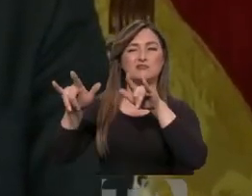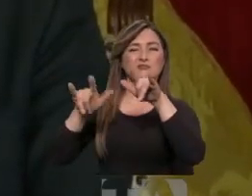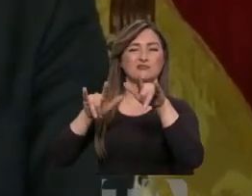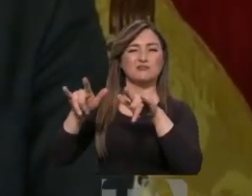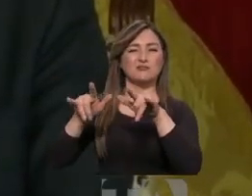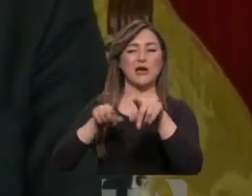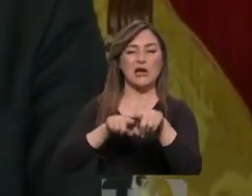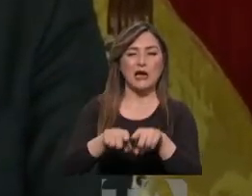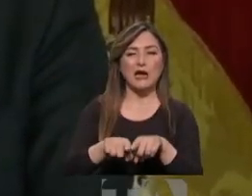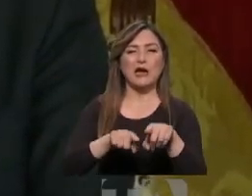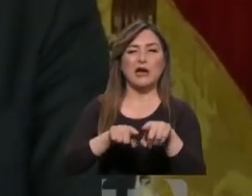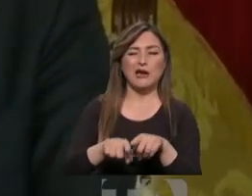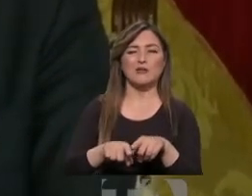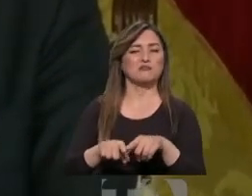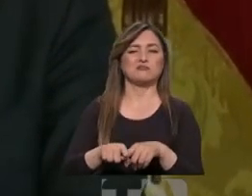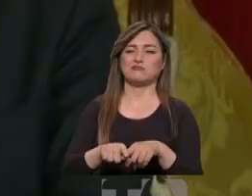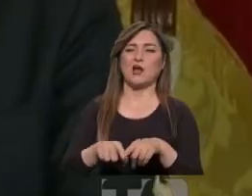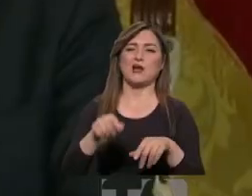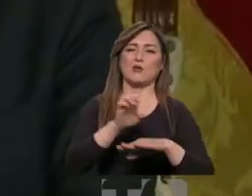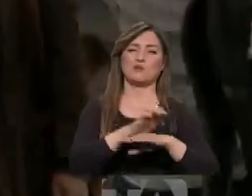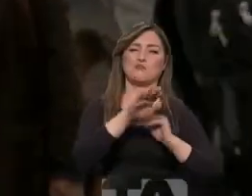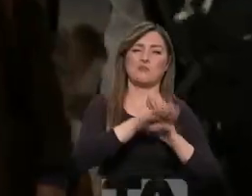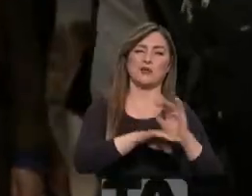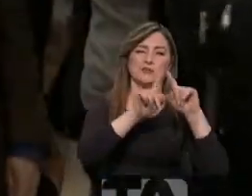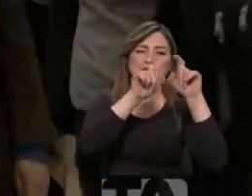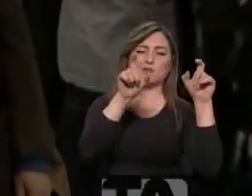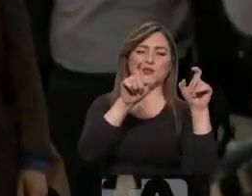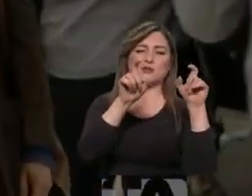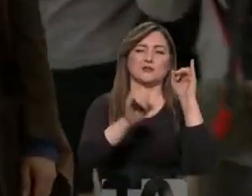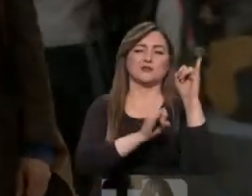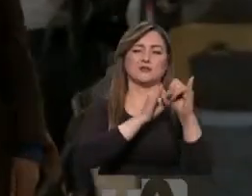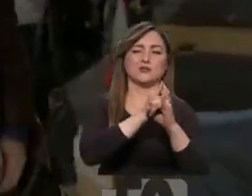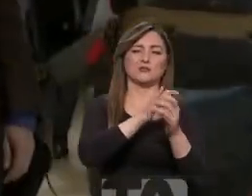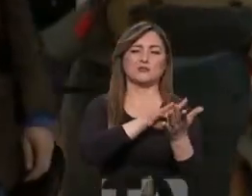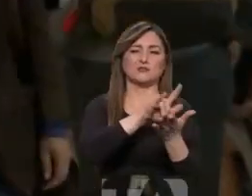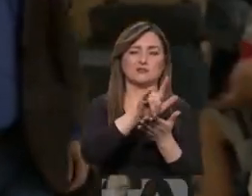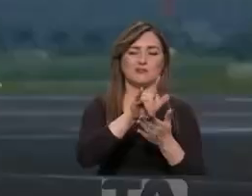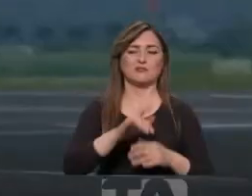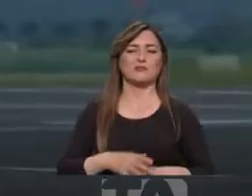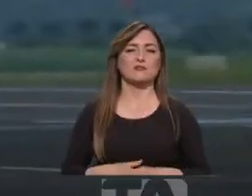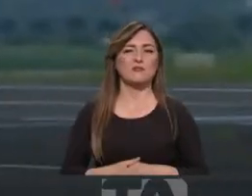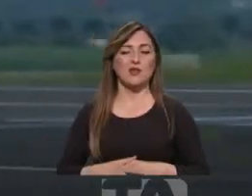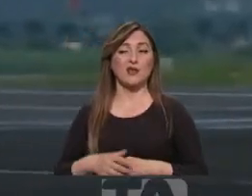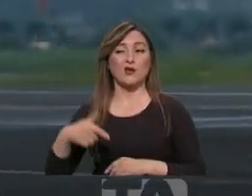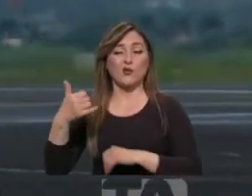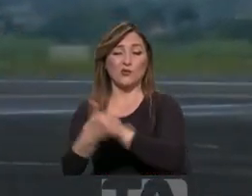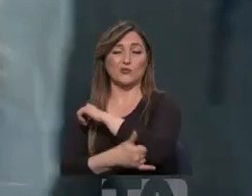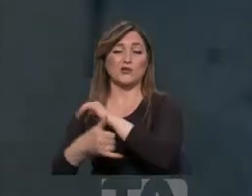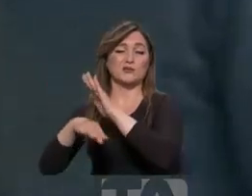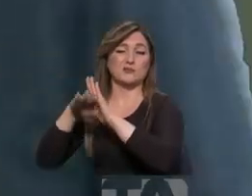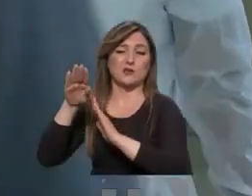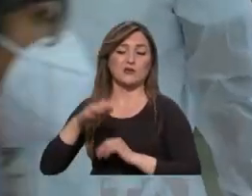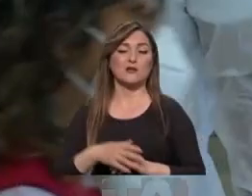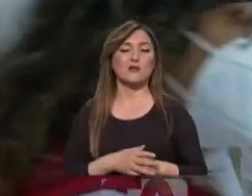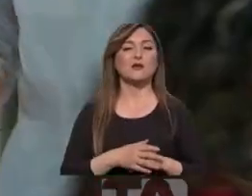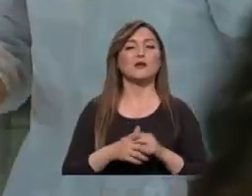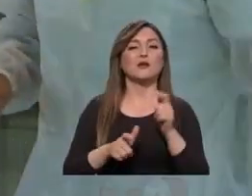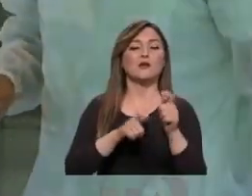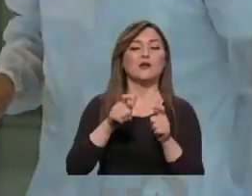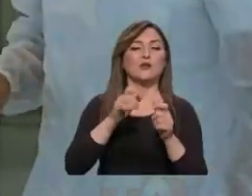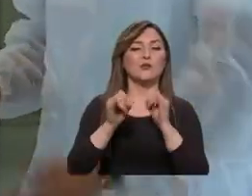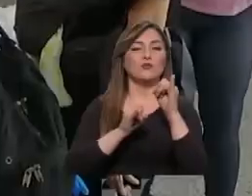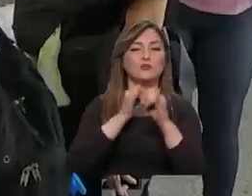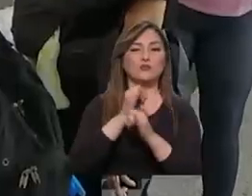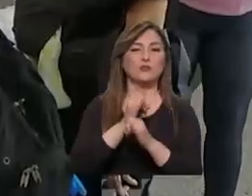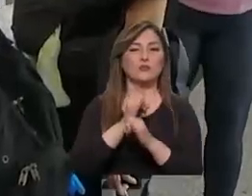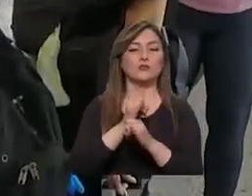en la región. Esto se traduce, por ejemplo, en el crecimiento de número de pasajeros internacionales, que el